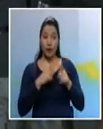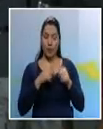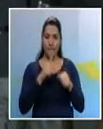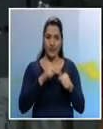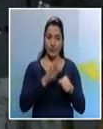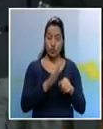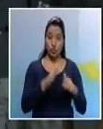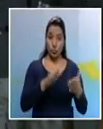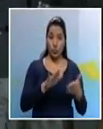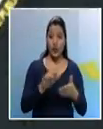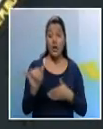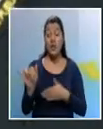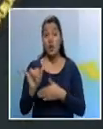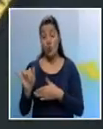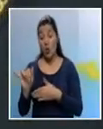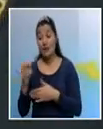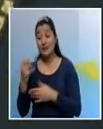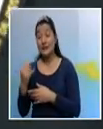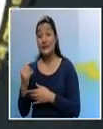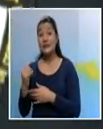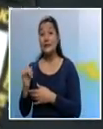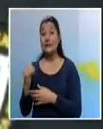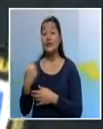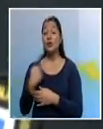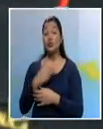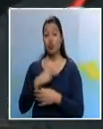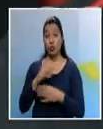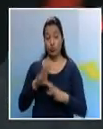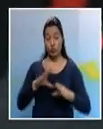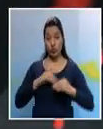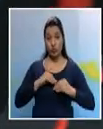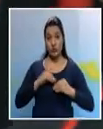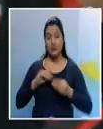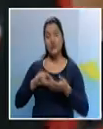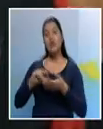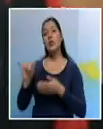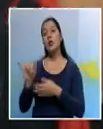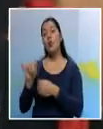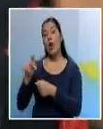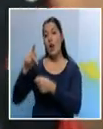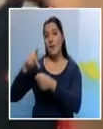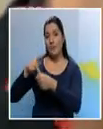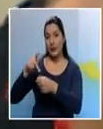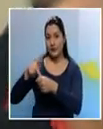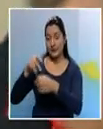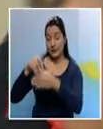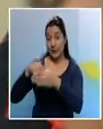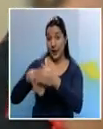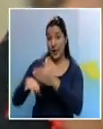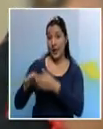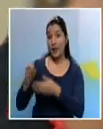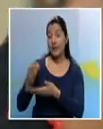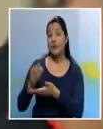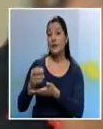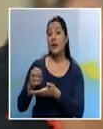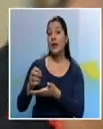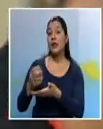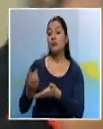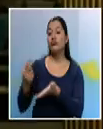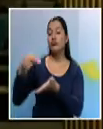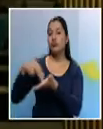participamos de ese triunfo sobre ella, que es la participación en la resurrección del